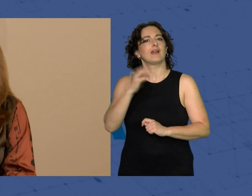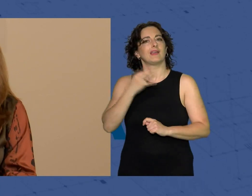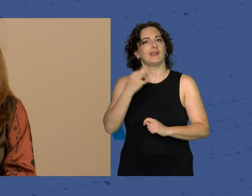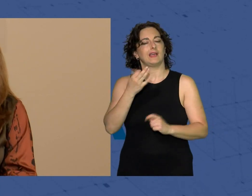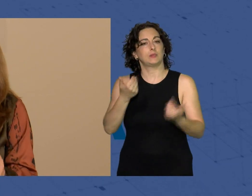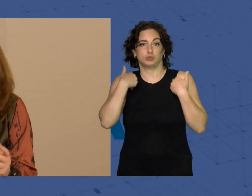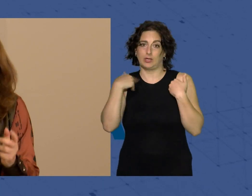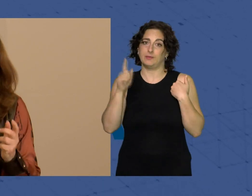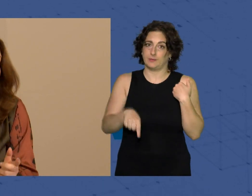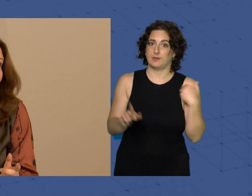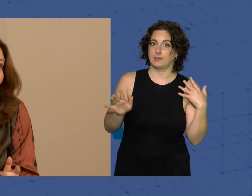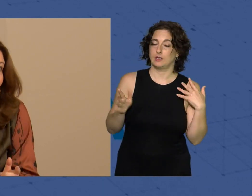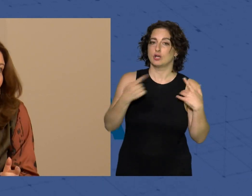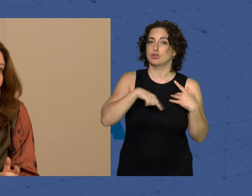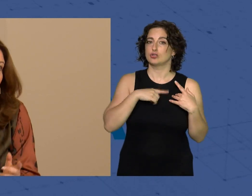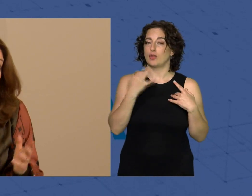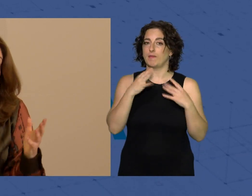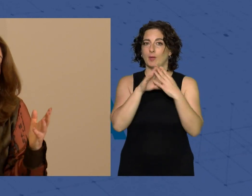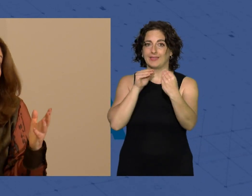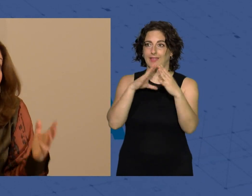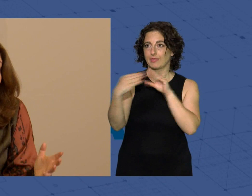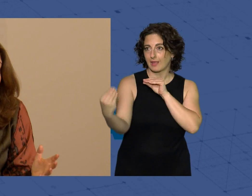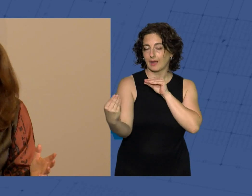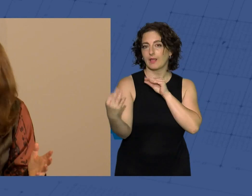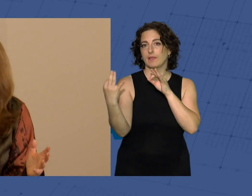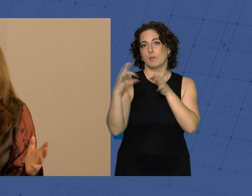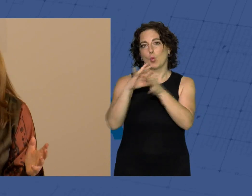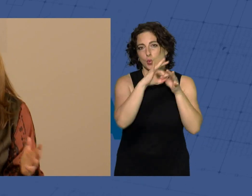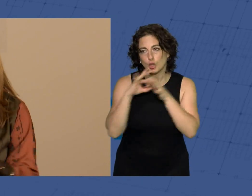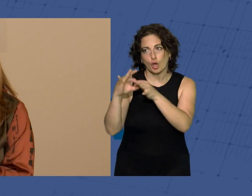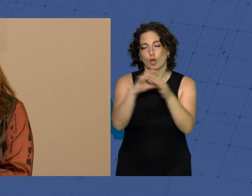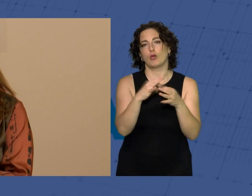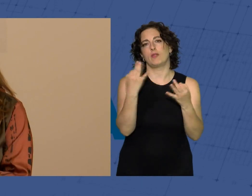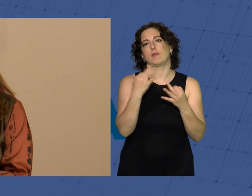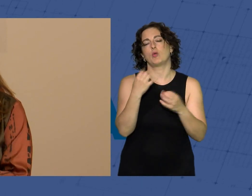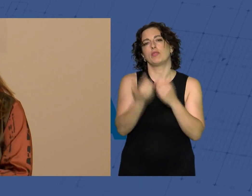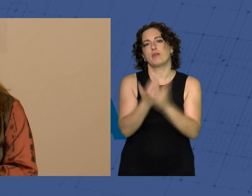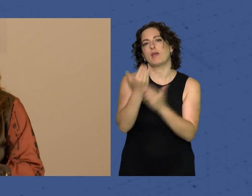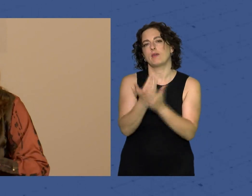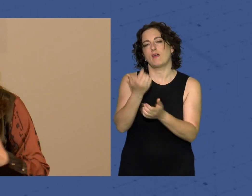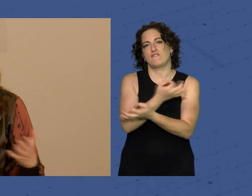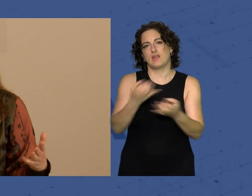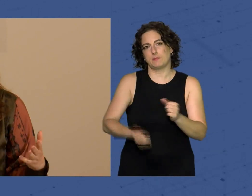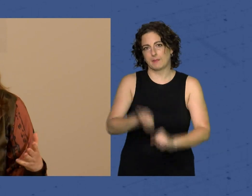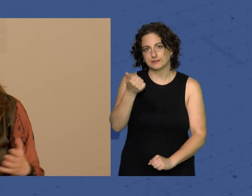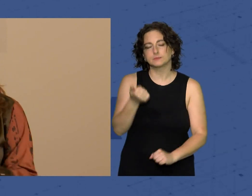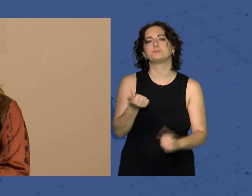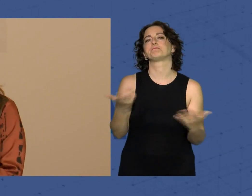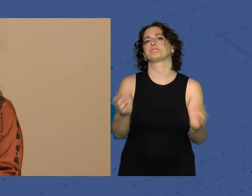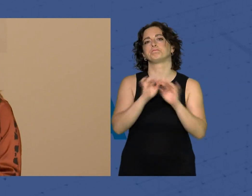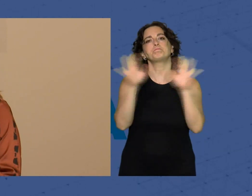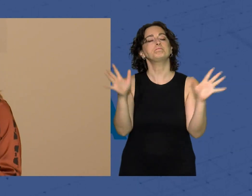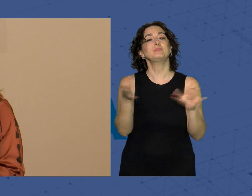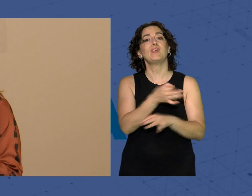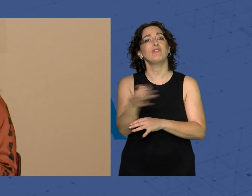responsabilidad y es que nos tenemos que entender nos tenemos que unir y tenemos que ser cada día más eficaces y por supuesto la